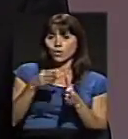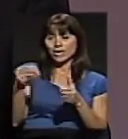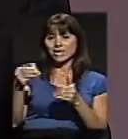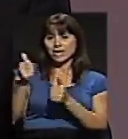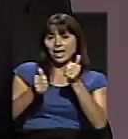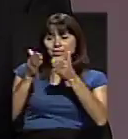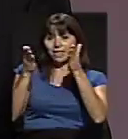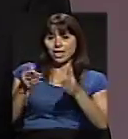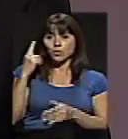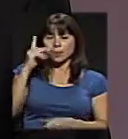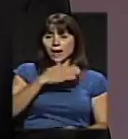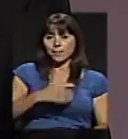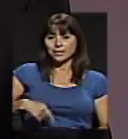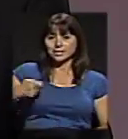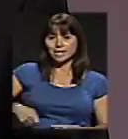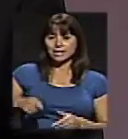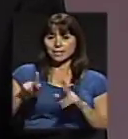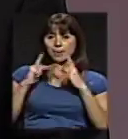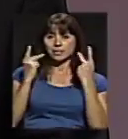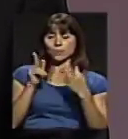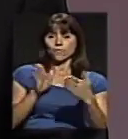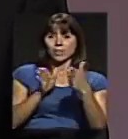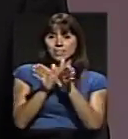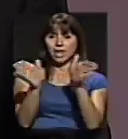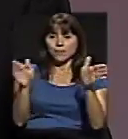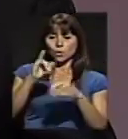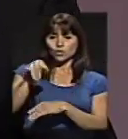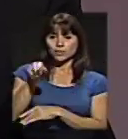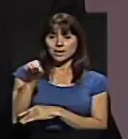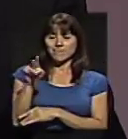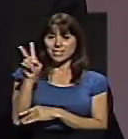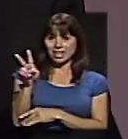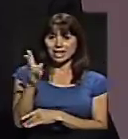y candidato presidencial del Frente Amplio, José María Villalta. Los